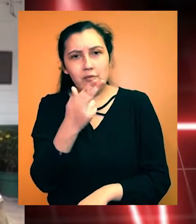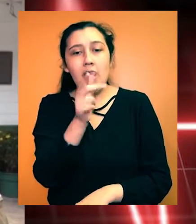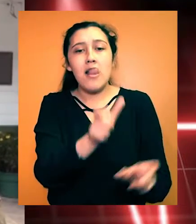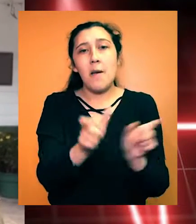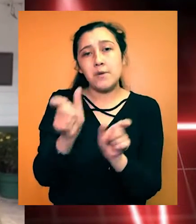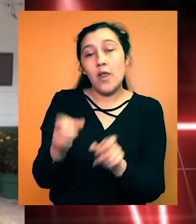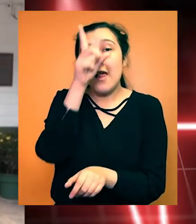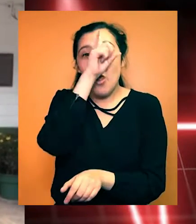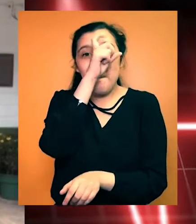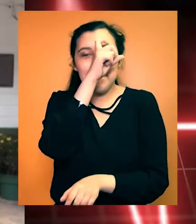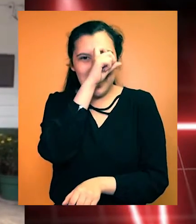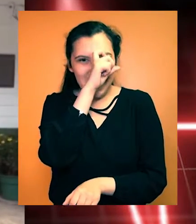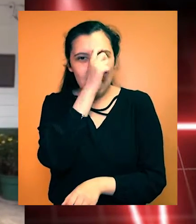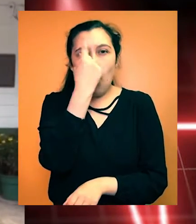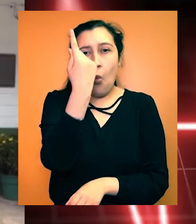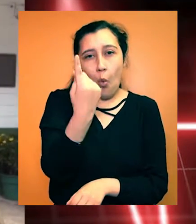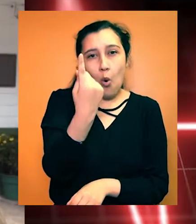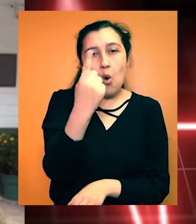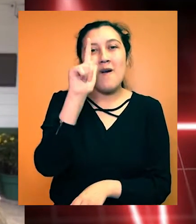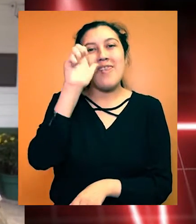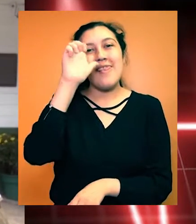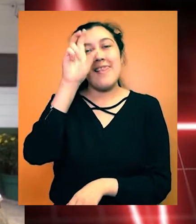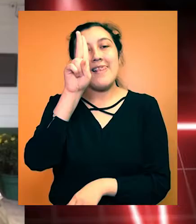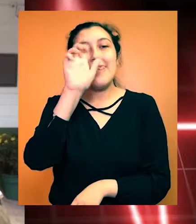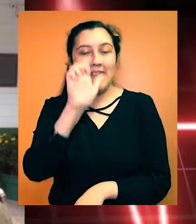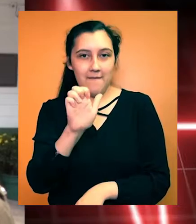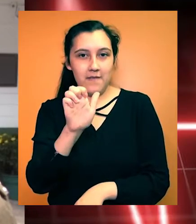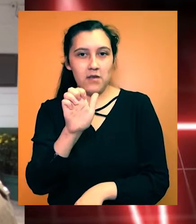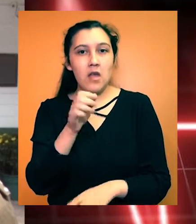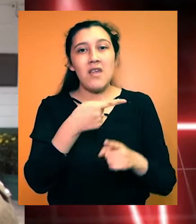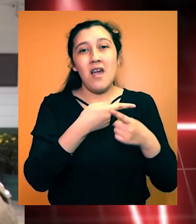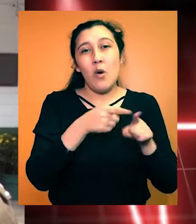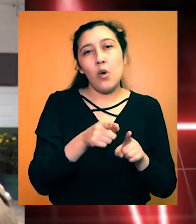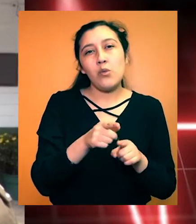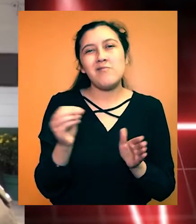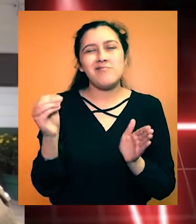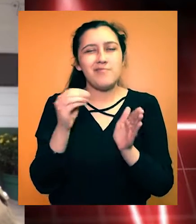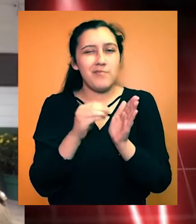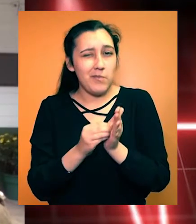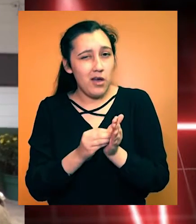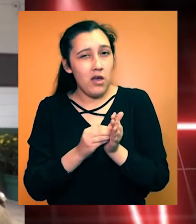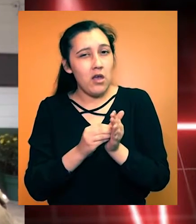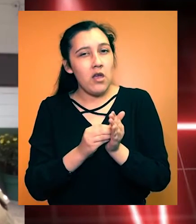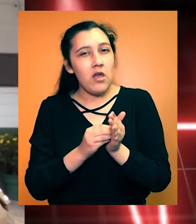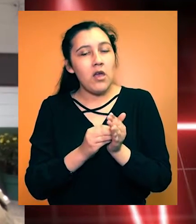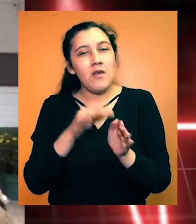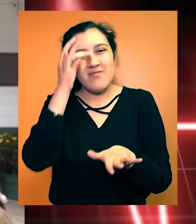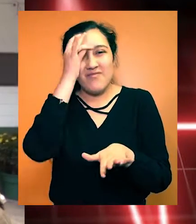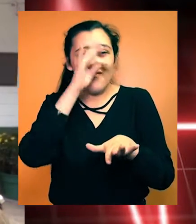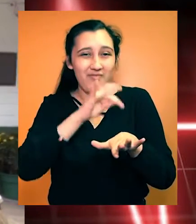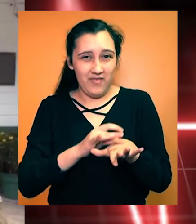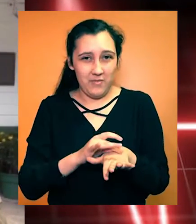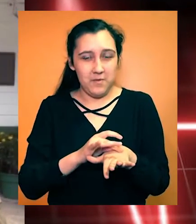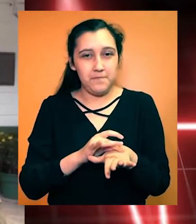lesión. Las personas ahora se encuentran aún hospitalizadas. Uno resultó con lesiones de carácter leve producto de la misma agresión y otro está un poco más complicado,